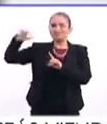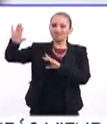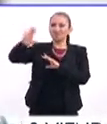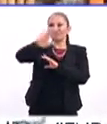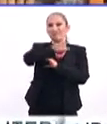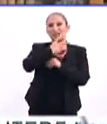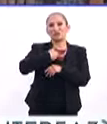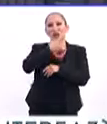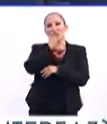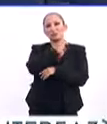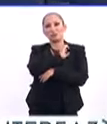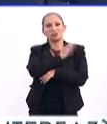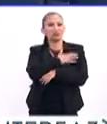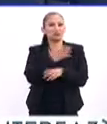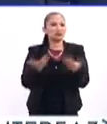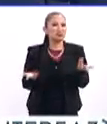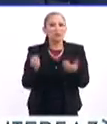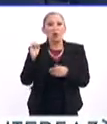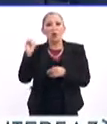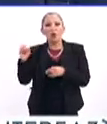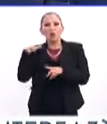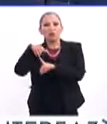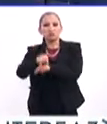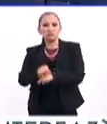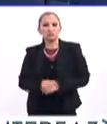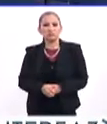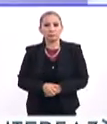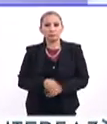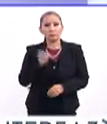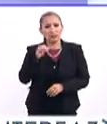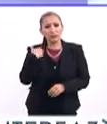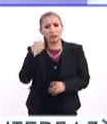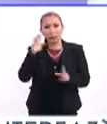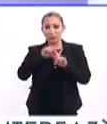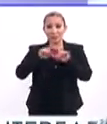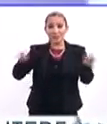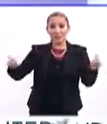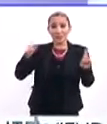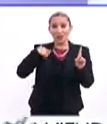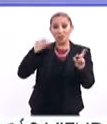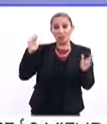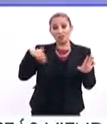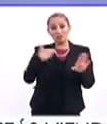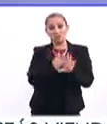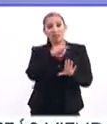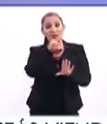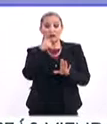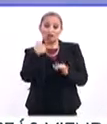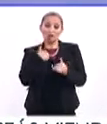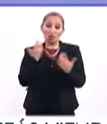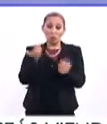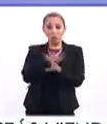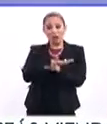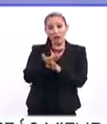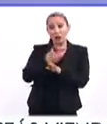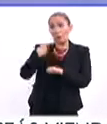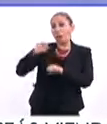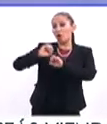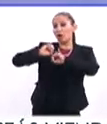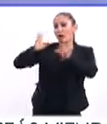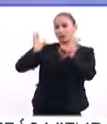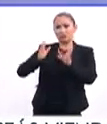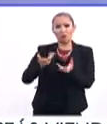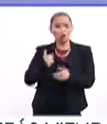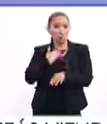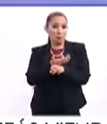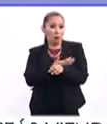los hispanistas, ¿no? O desde los conquistadores. Sí, tenemos visiones totalmente racistas, en donde todavía decimos, yo soy moreno, pero moreno claro,